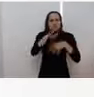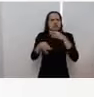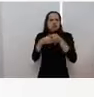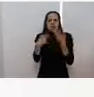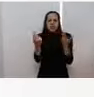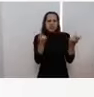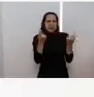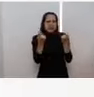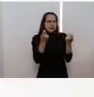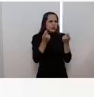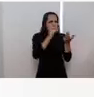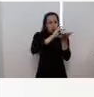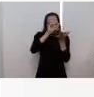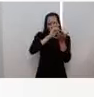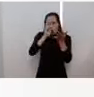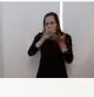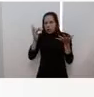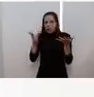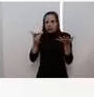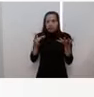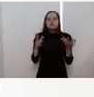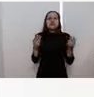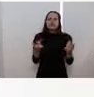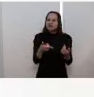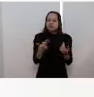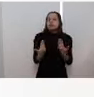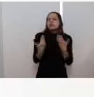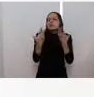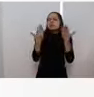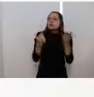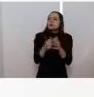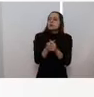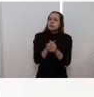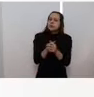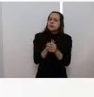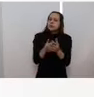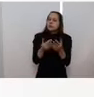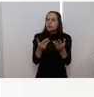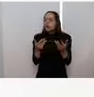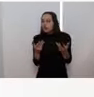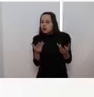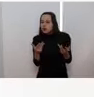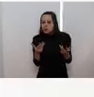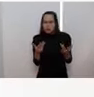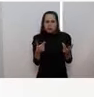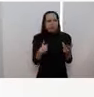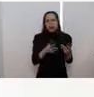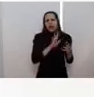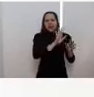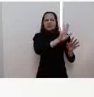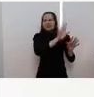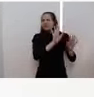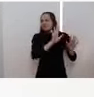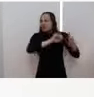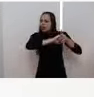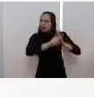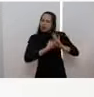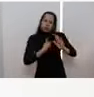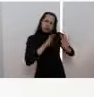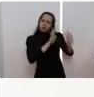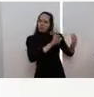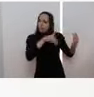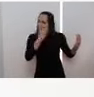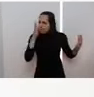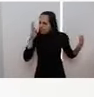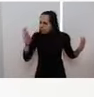esto nos permitió en ningún momento de frenar atenciones siempre tuvimos una disponibilidad